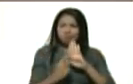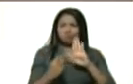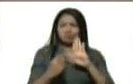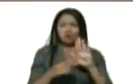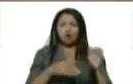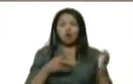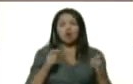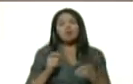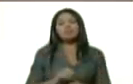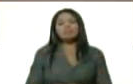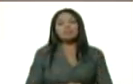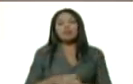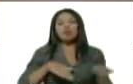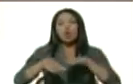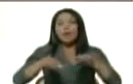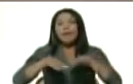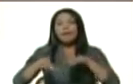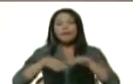Cojedes, Margot Godoy.